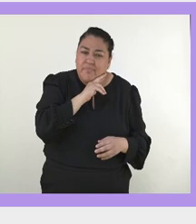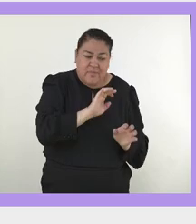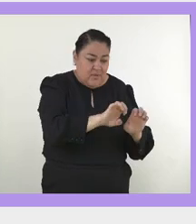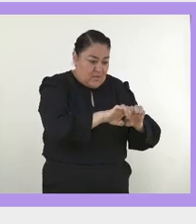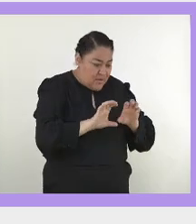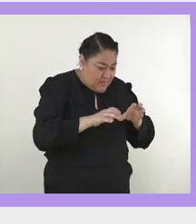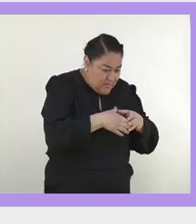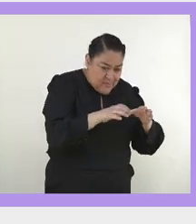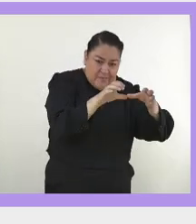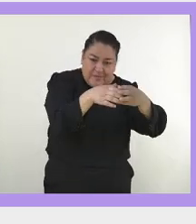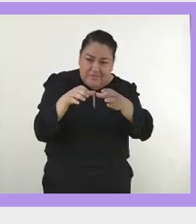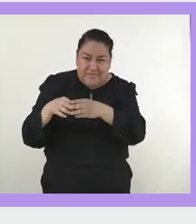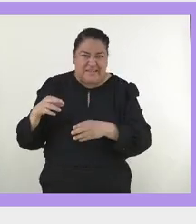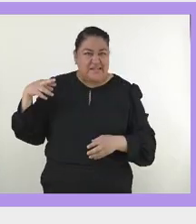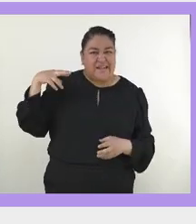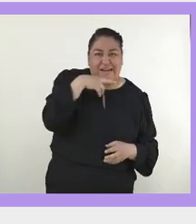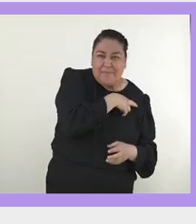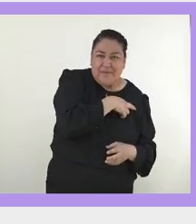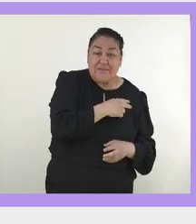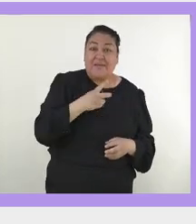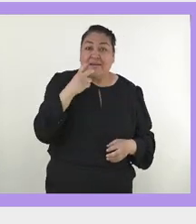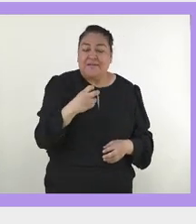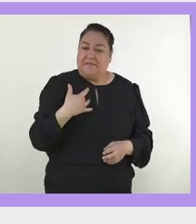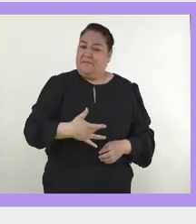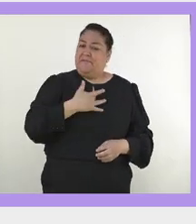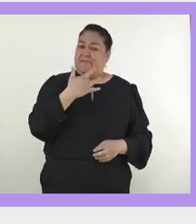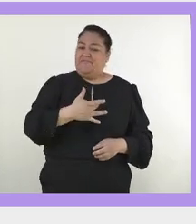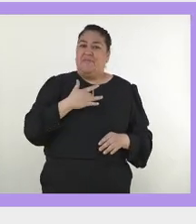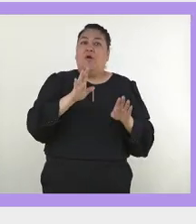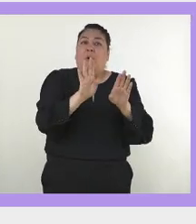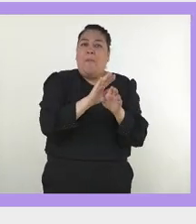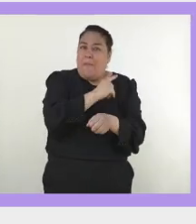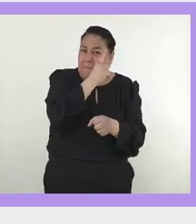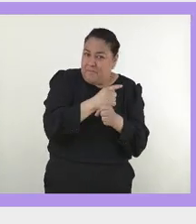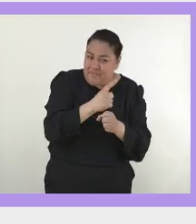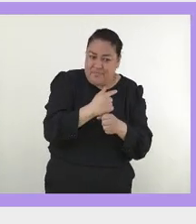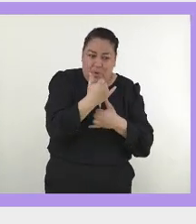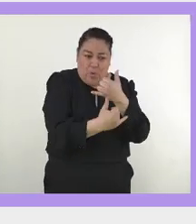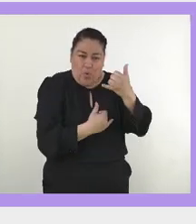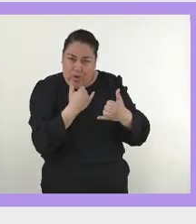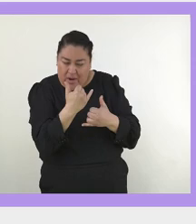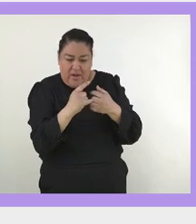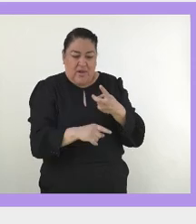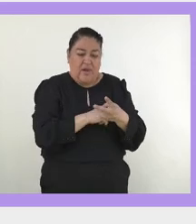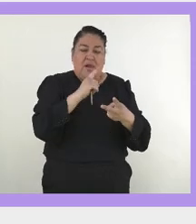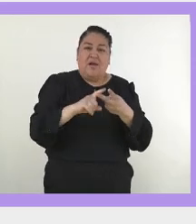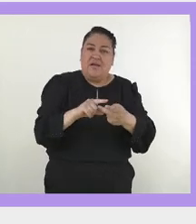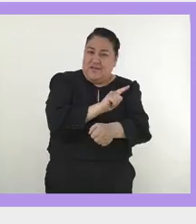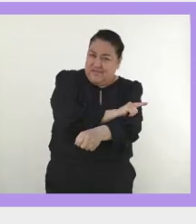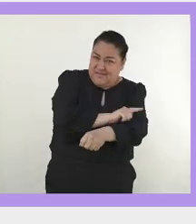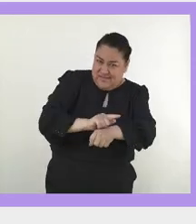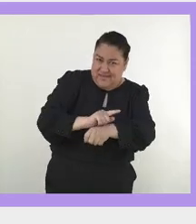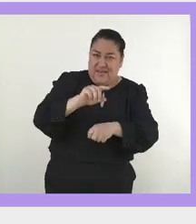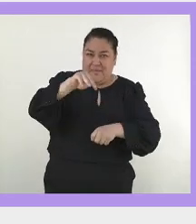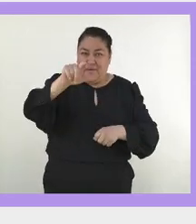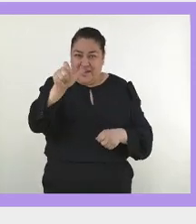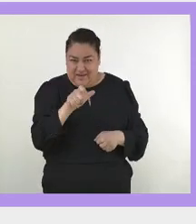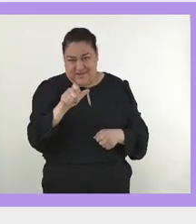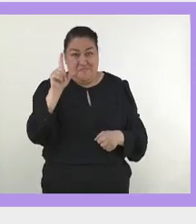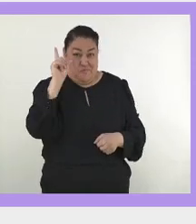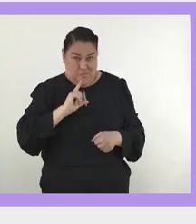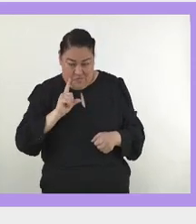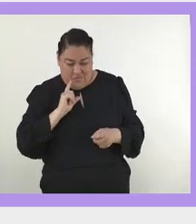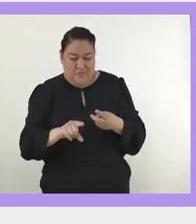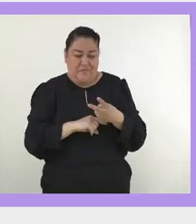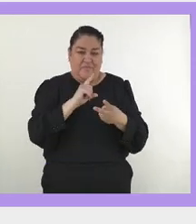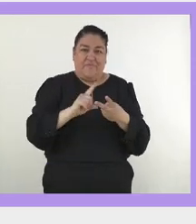primer acercamiento hacia el fútbol femenil amateur luego desde luego llega la Liga MX femenil y vimos que Se